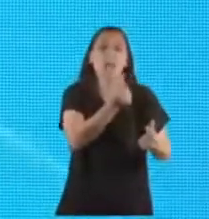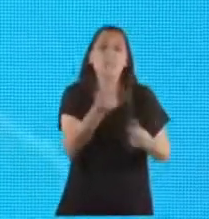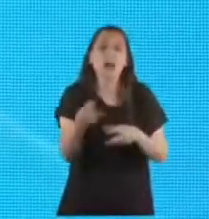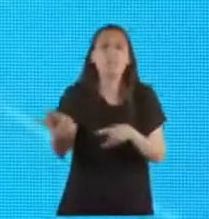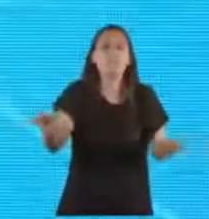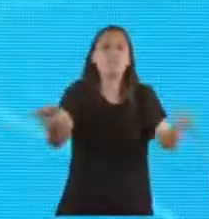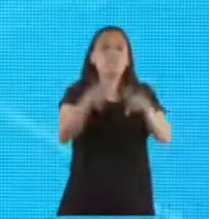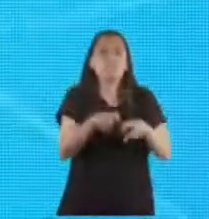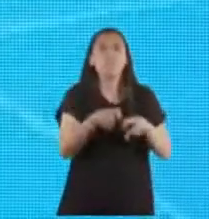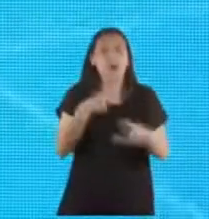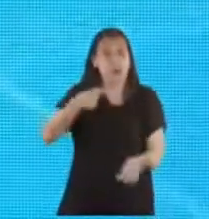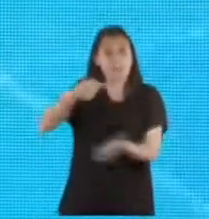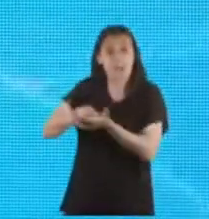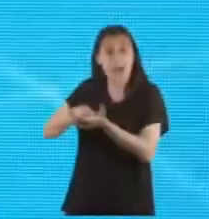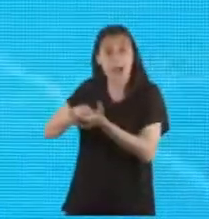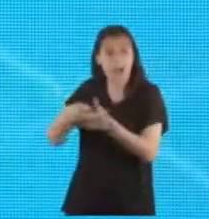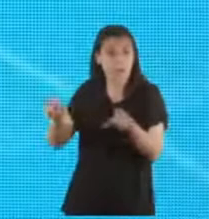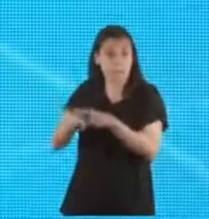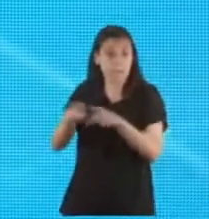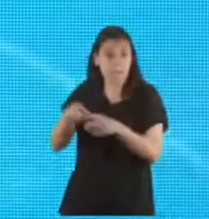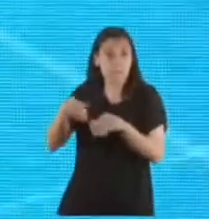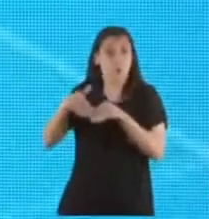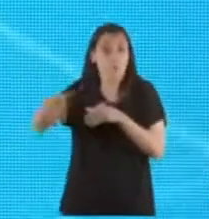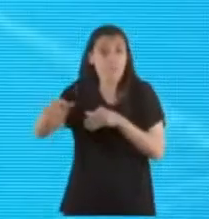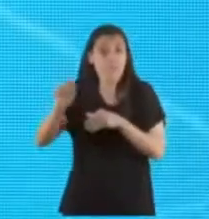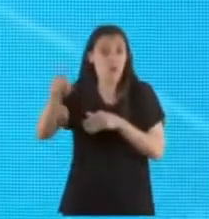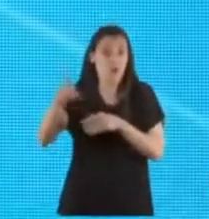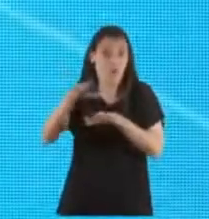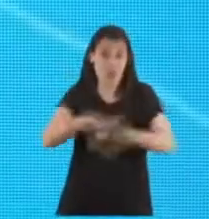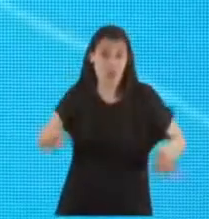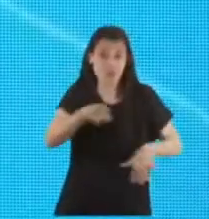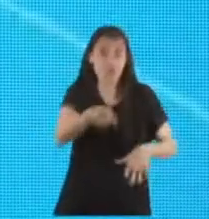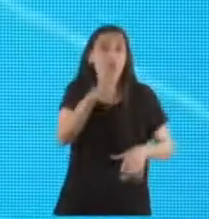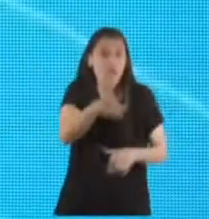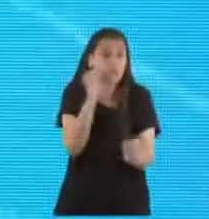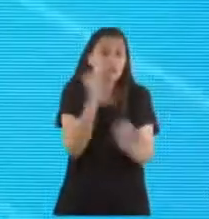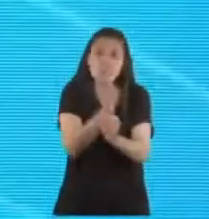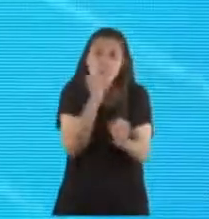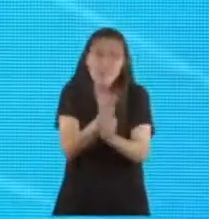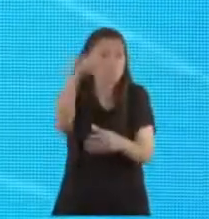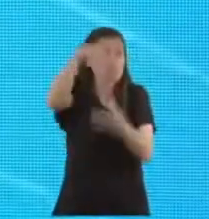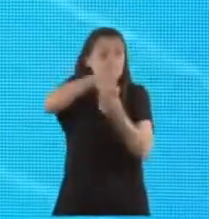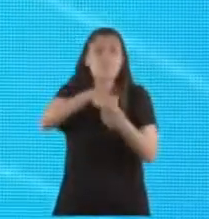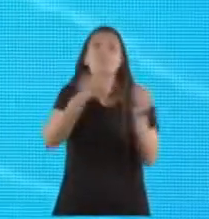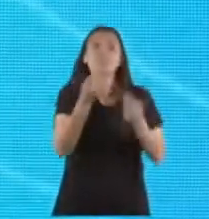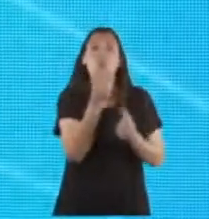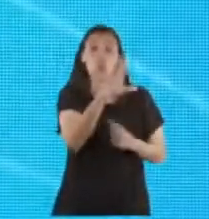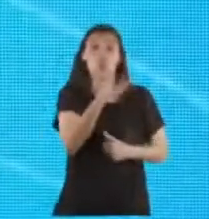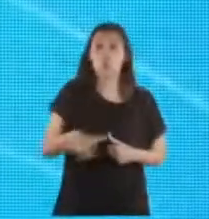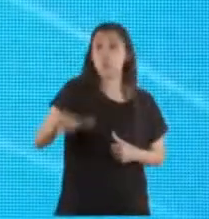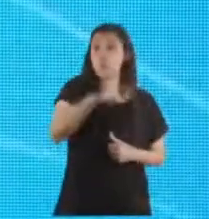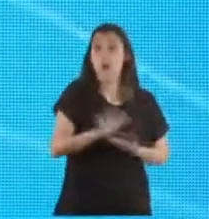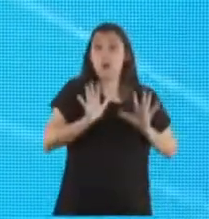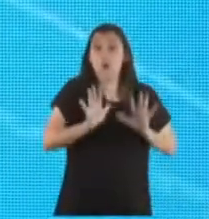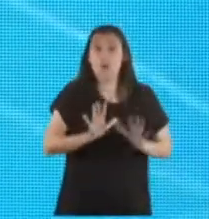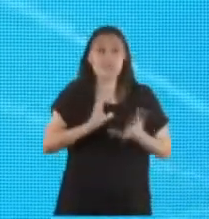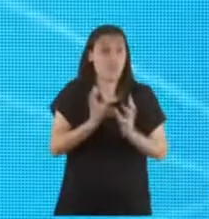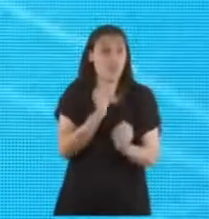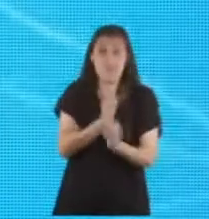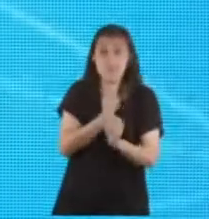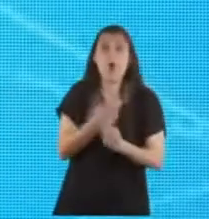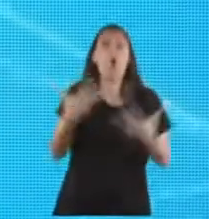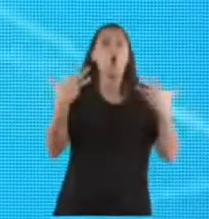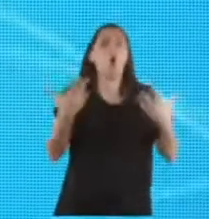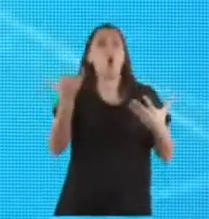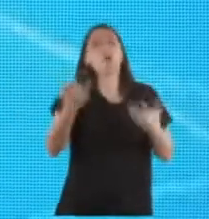chicos. Eso es el trabajo en un club de barrio. Eso es el trabajo en los clubes. Obviamente hay